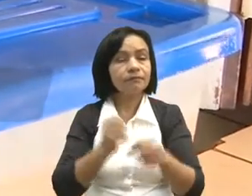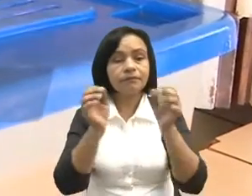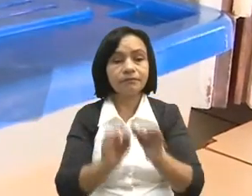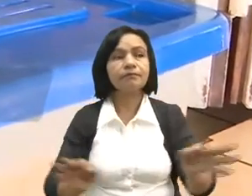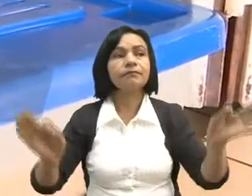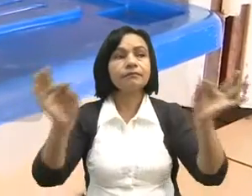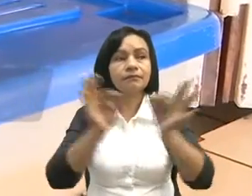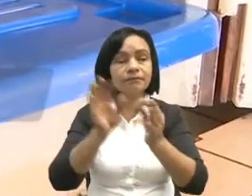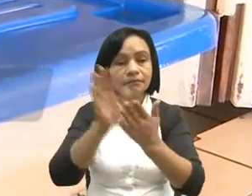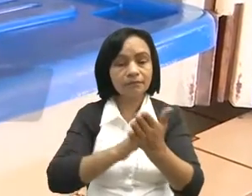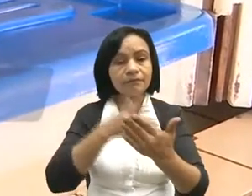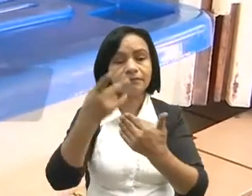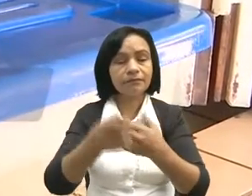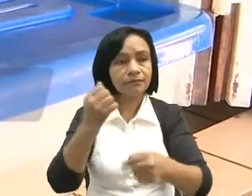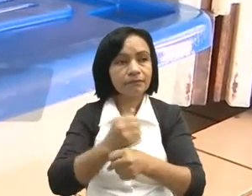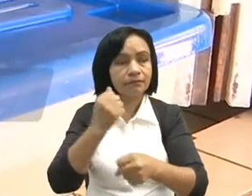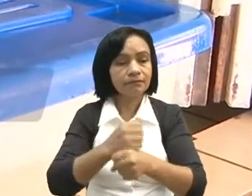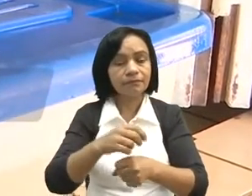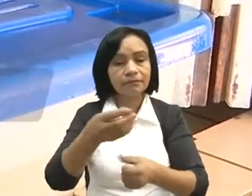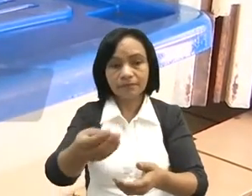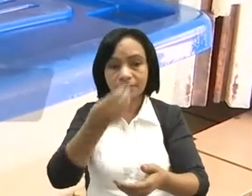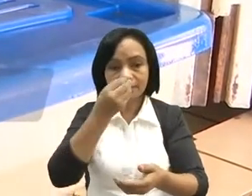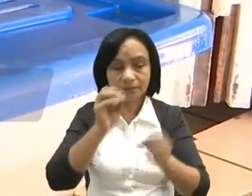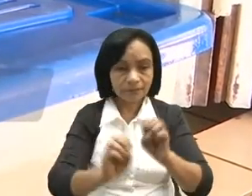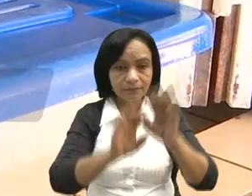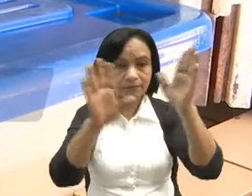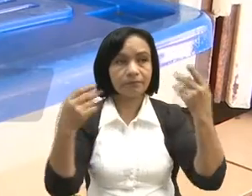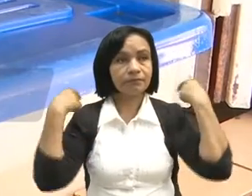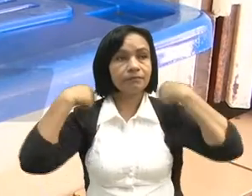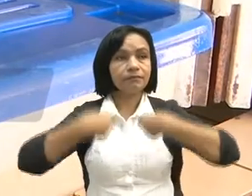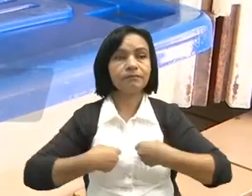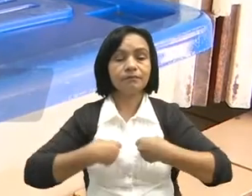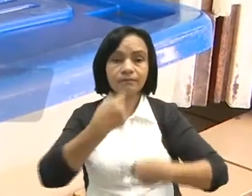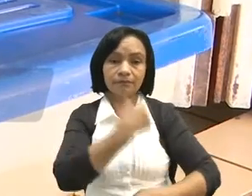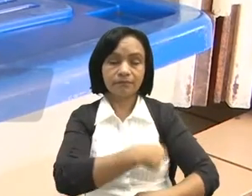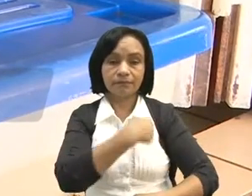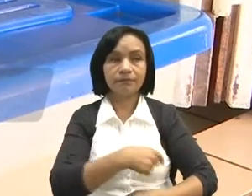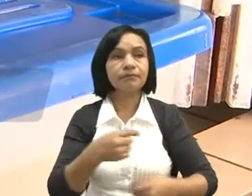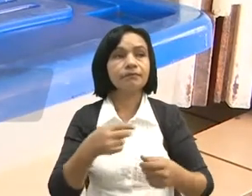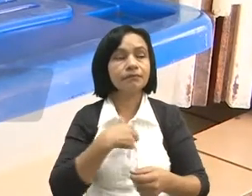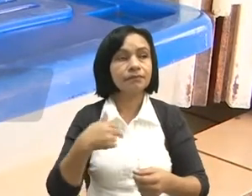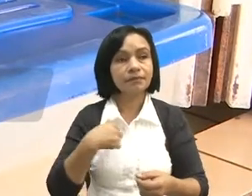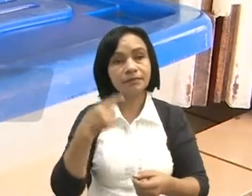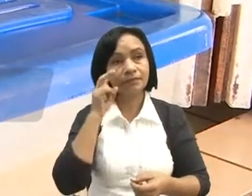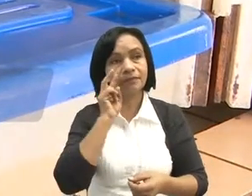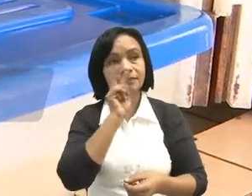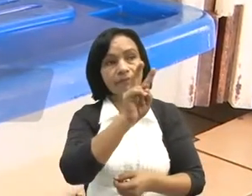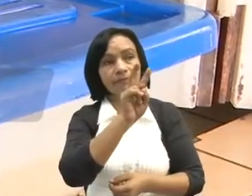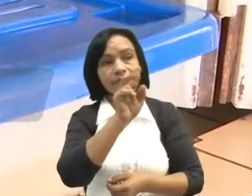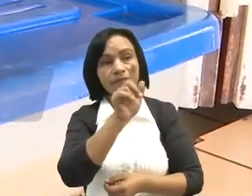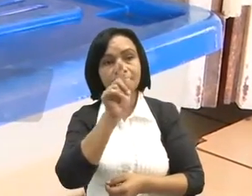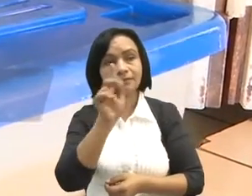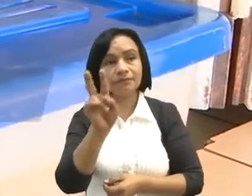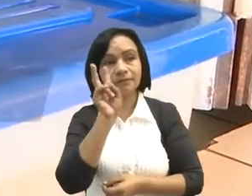importancia de estos dos programas, el de PIN escolar y la mochila escolar. Que además garantizan eso que vemos en pantalla. Ahí